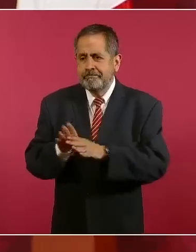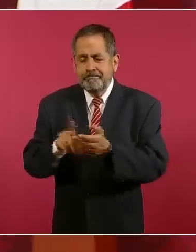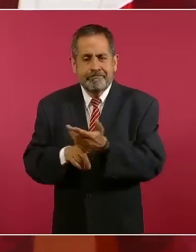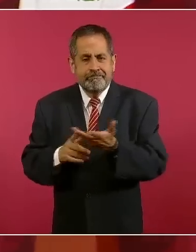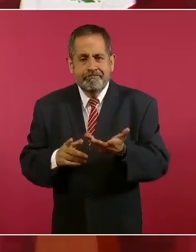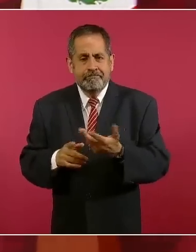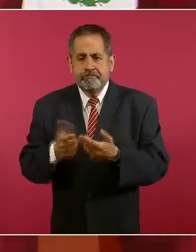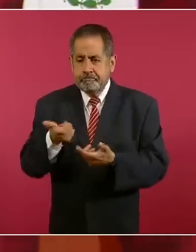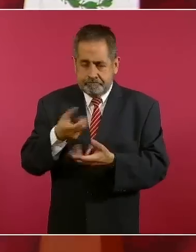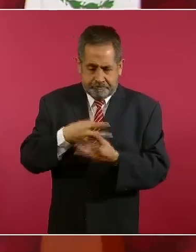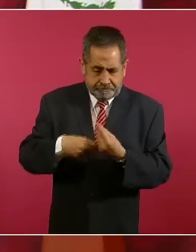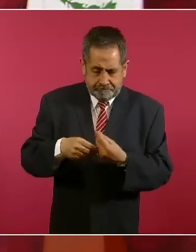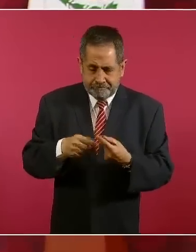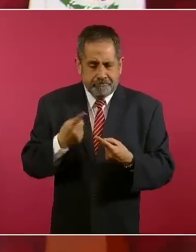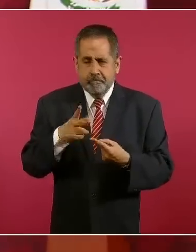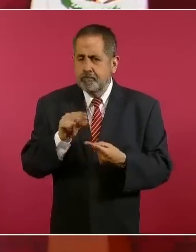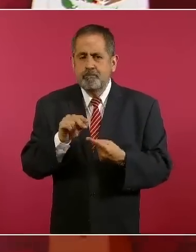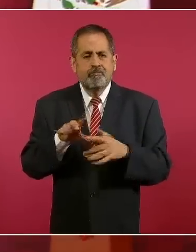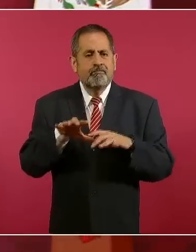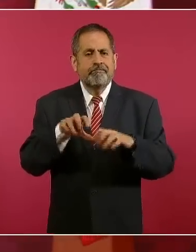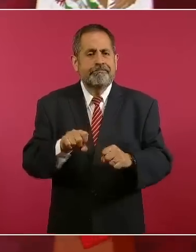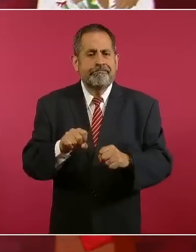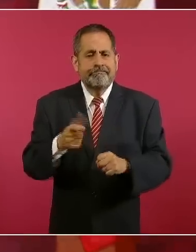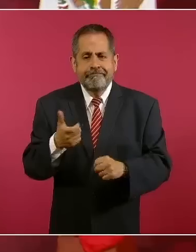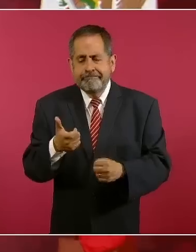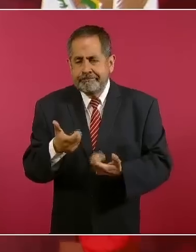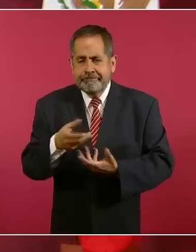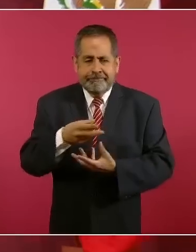les rinde menos su dinero.